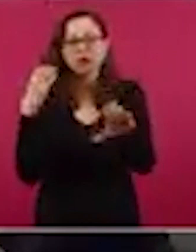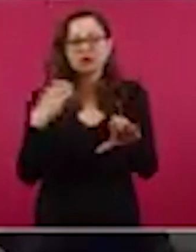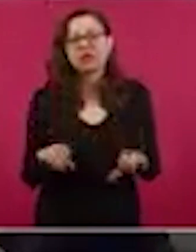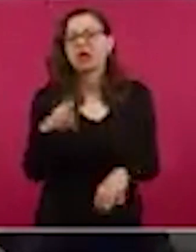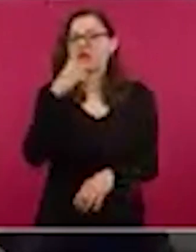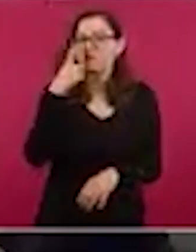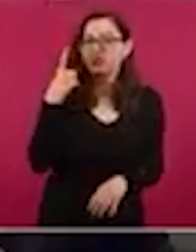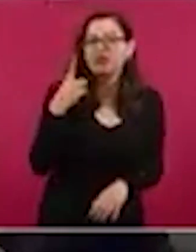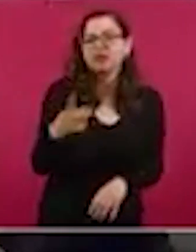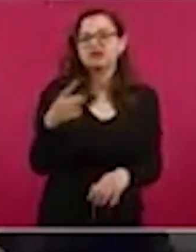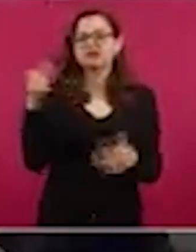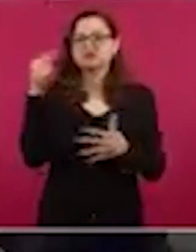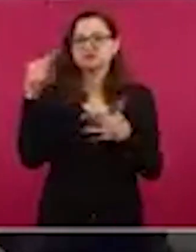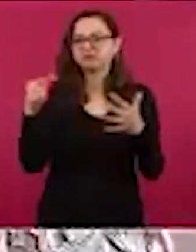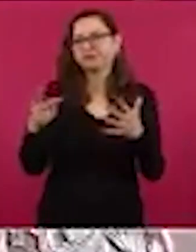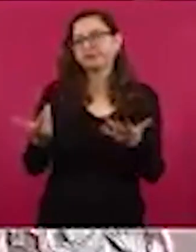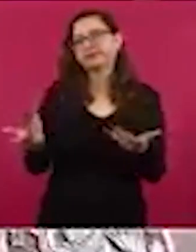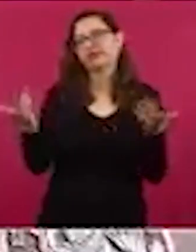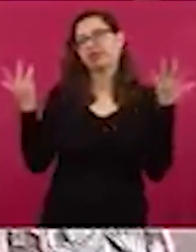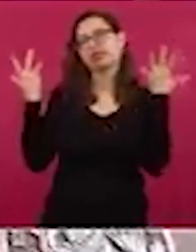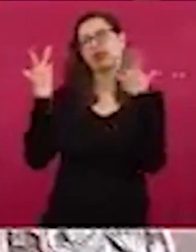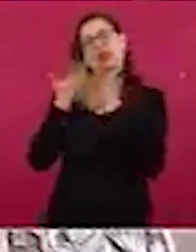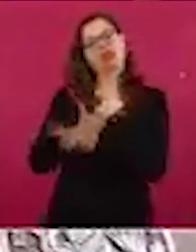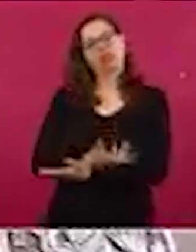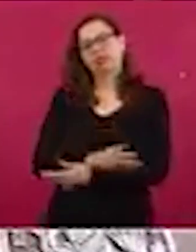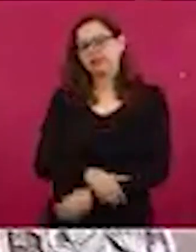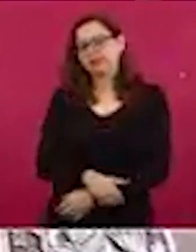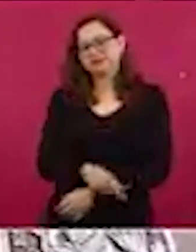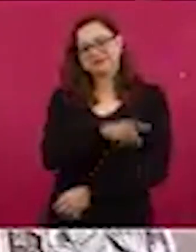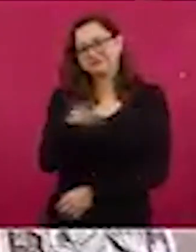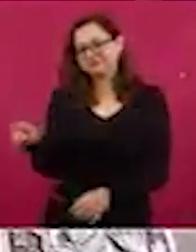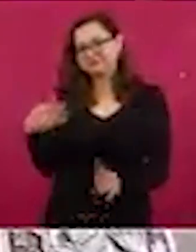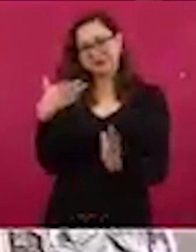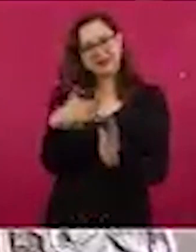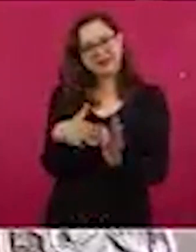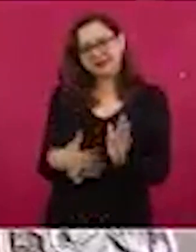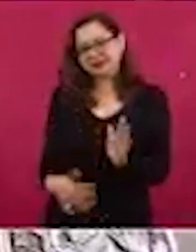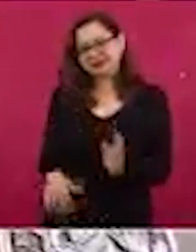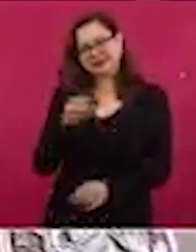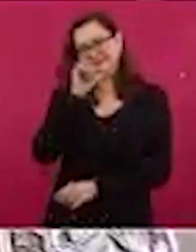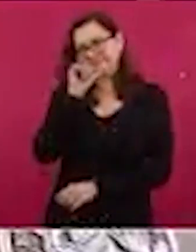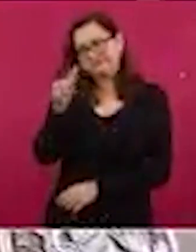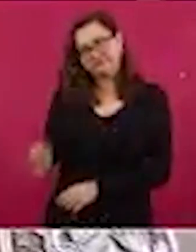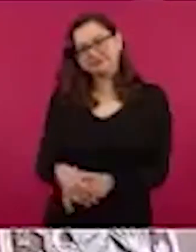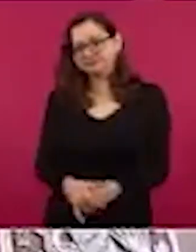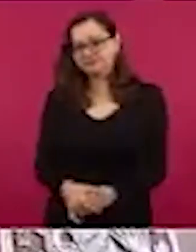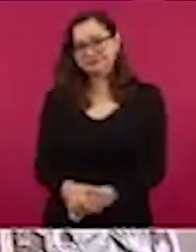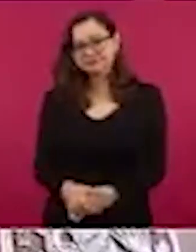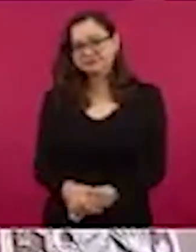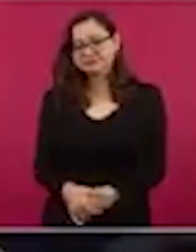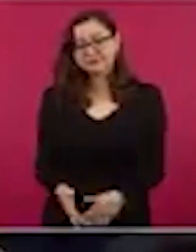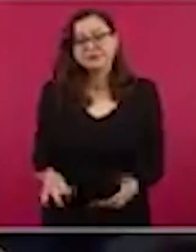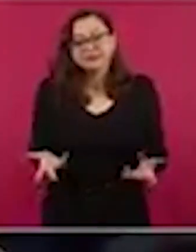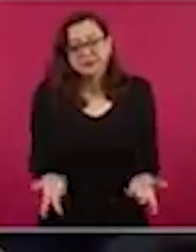encontró evidencia de que Pegasus se había infiltrado en los teléfonos de otros dos funcionarios gubernamentales que trabajaban